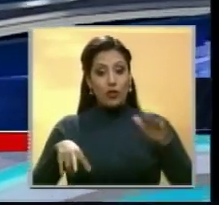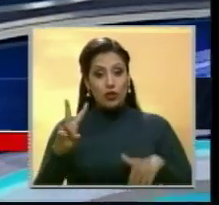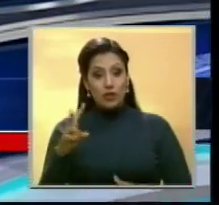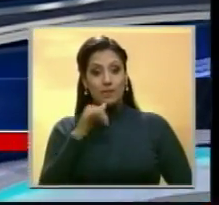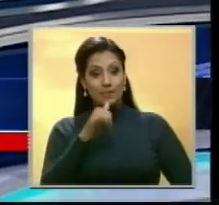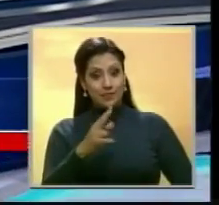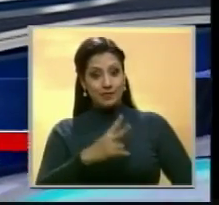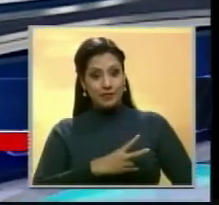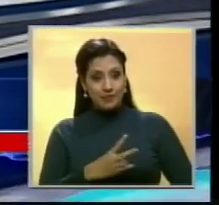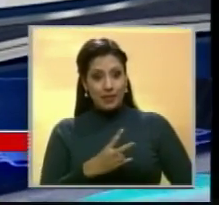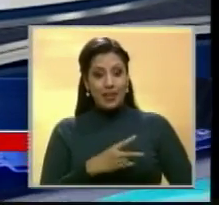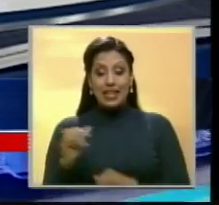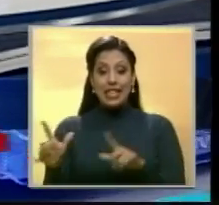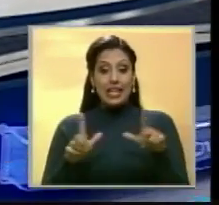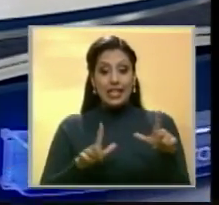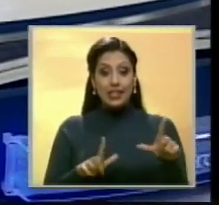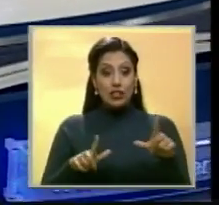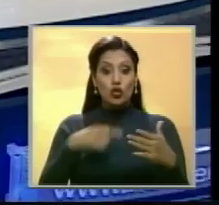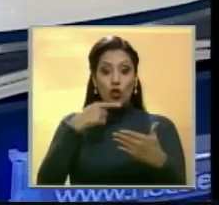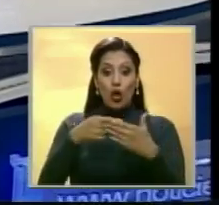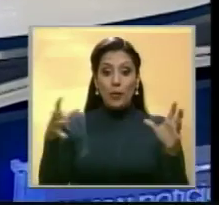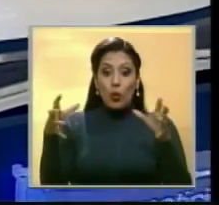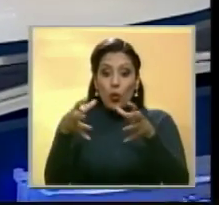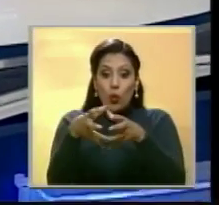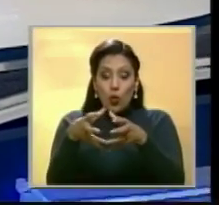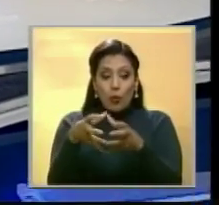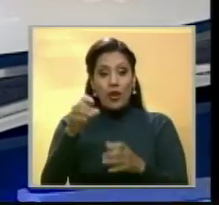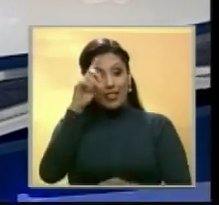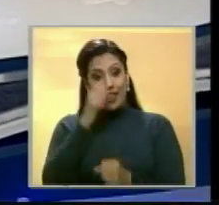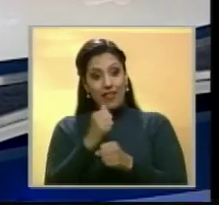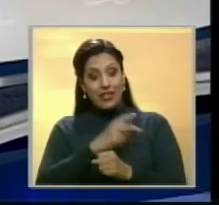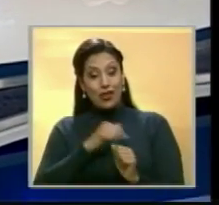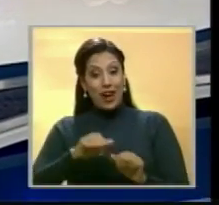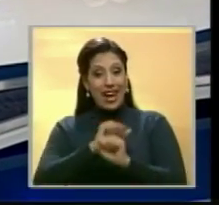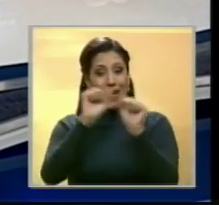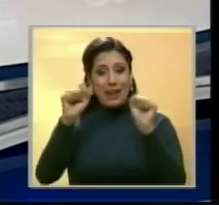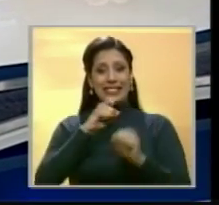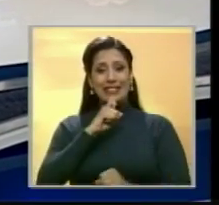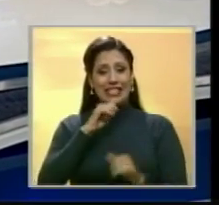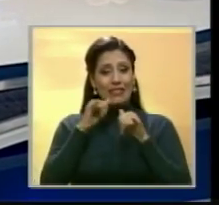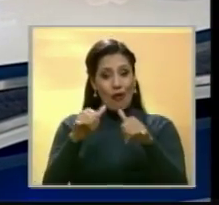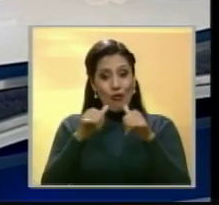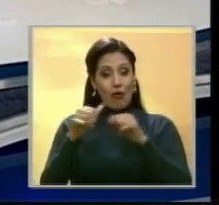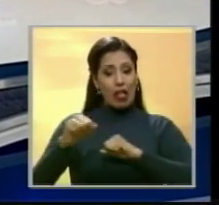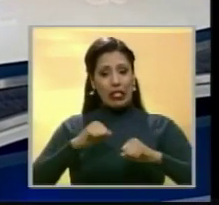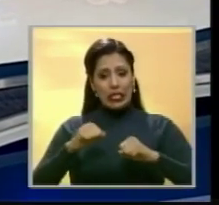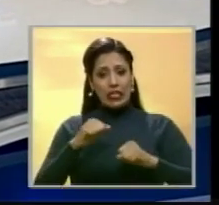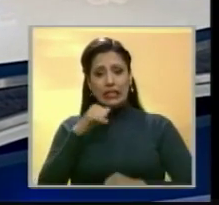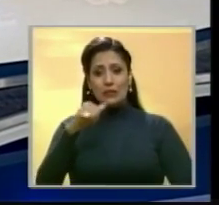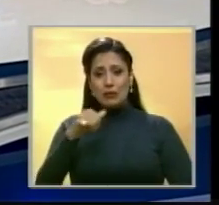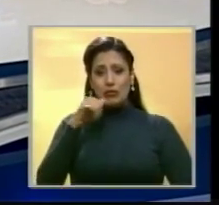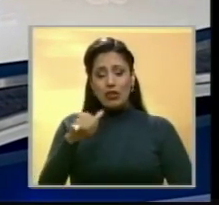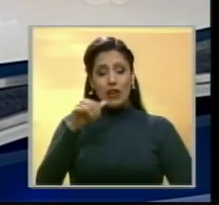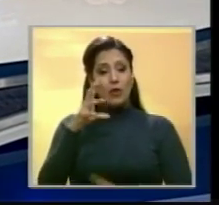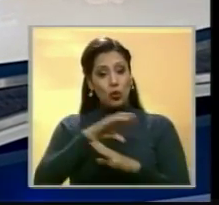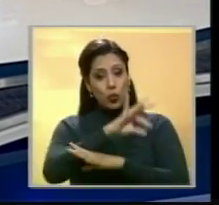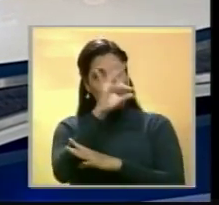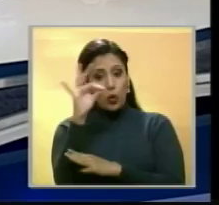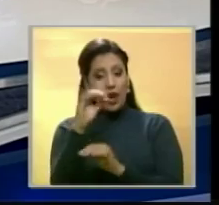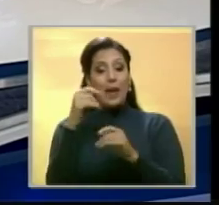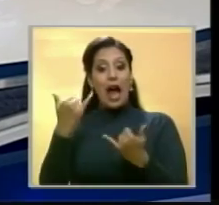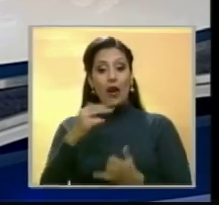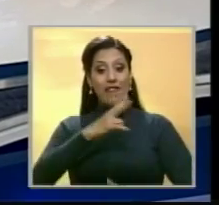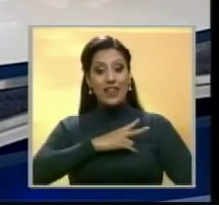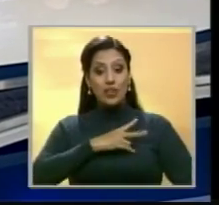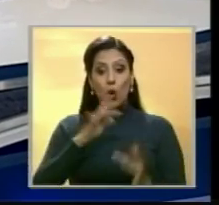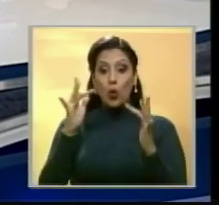en Noticiero Venevisión. Ya estamos listos en nombre de nuestro equipo, lo que ha sido una mañana bien informativa, bien movida a nivel noticioso. Donde